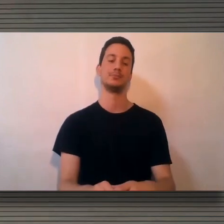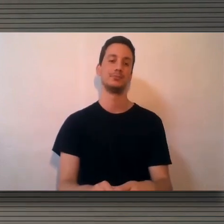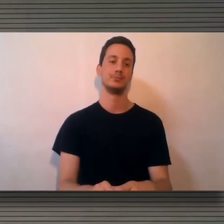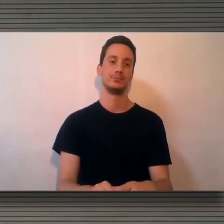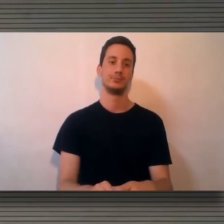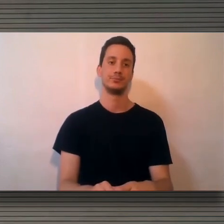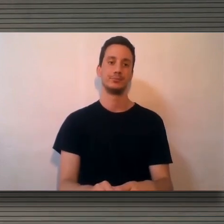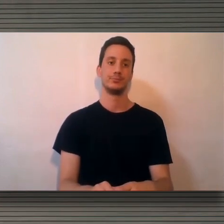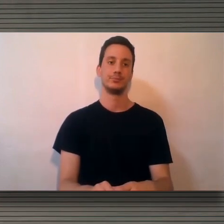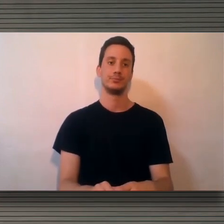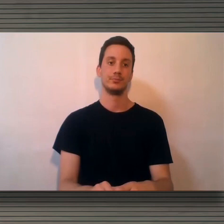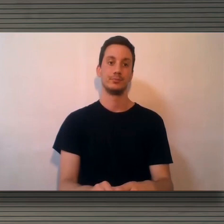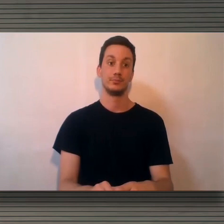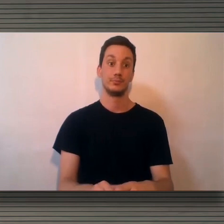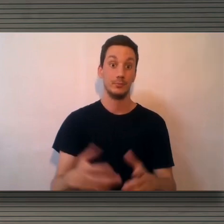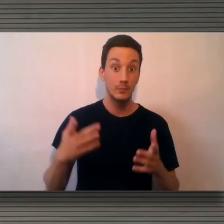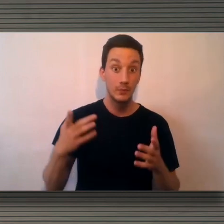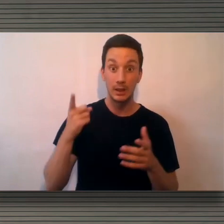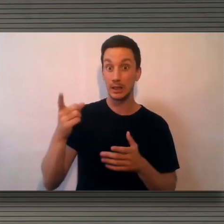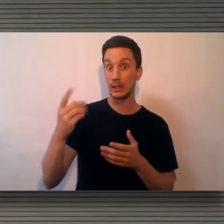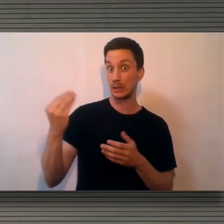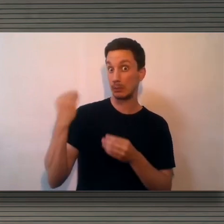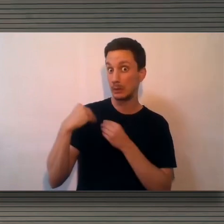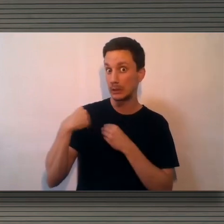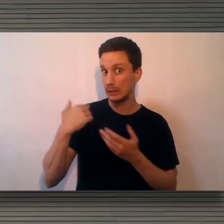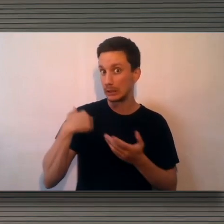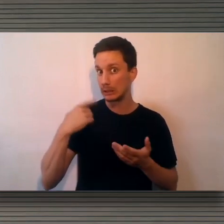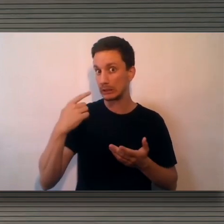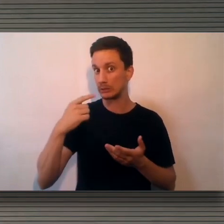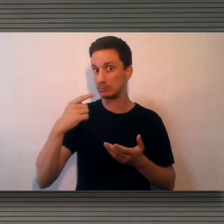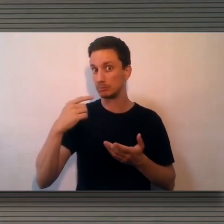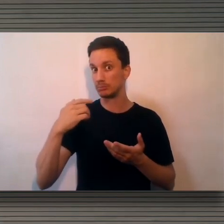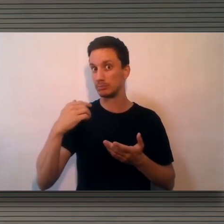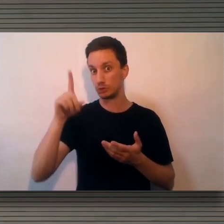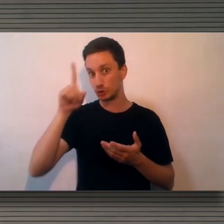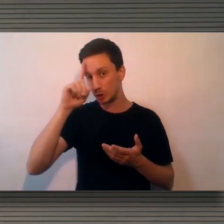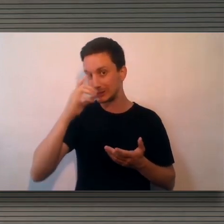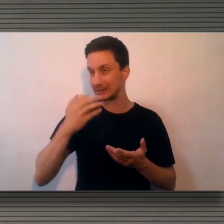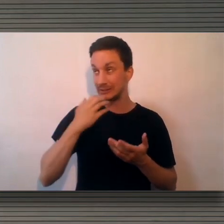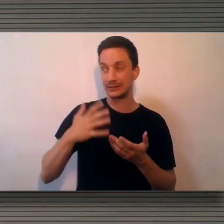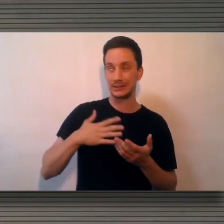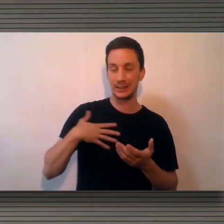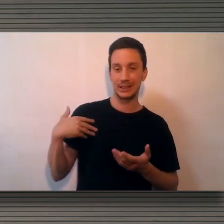Muy bien. No sé si es eso lo que quería saber, porque claro.